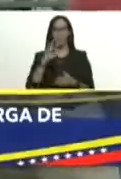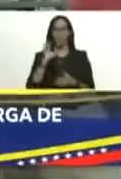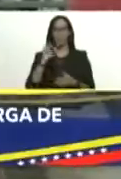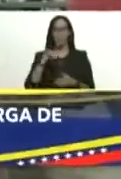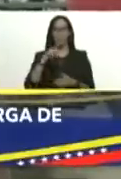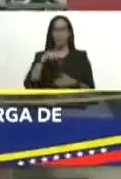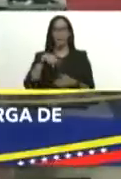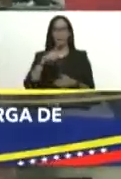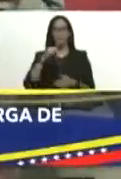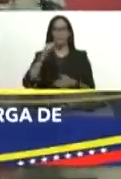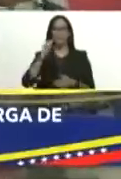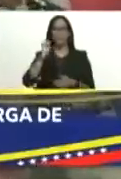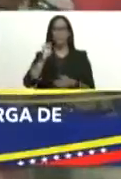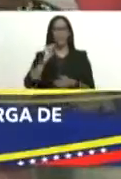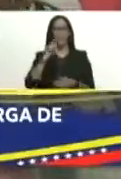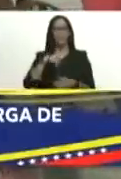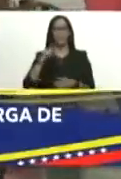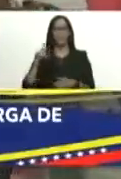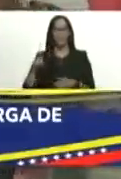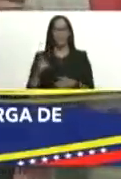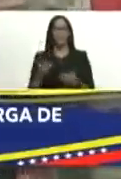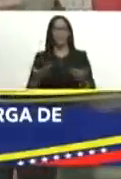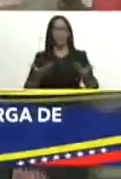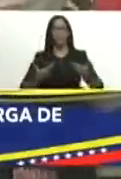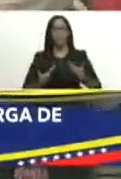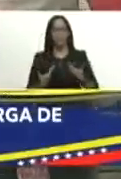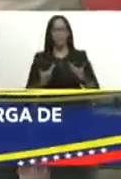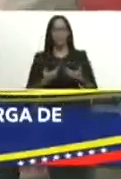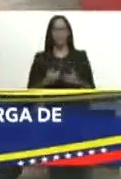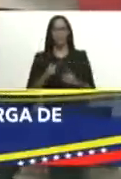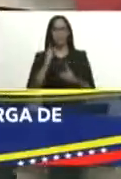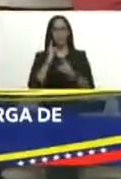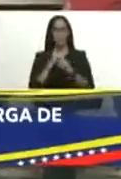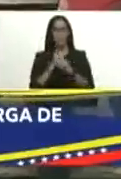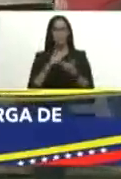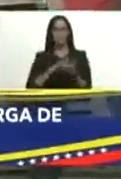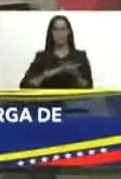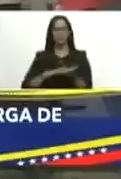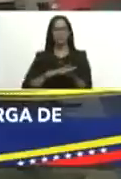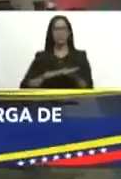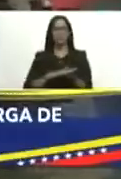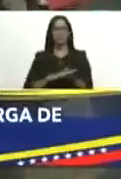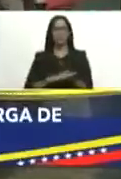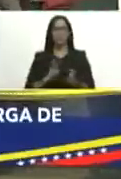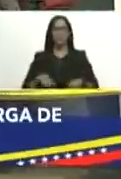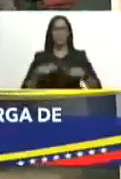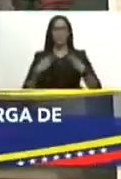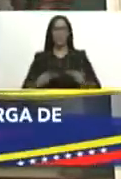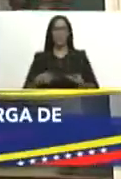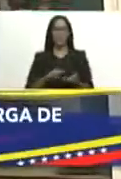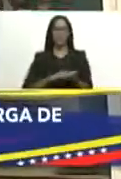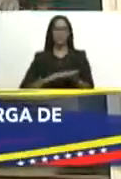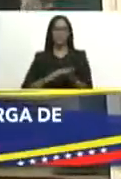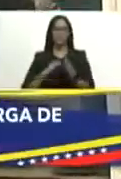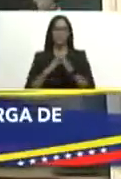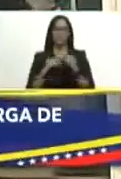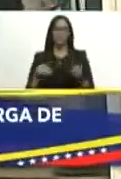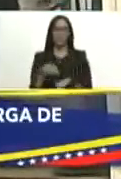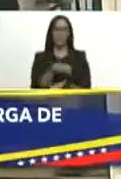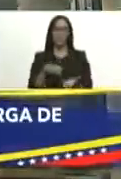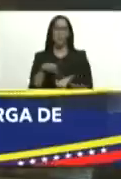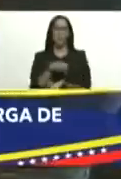una herramienta que nos ha permitido determinar y resolver las novedades, solucionar todos los